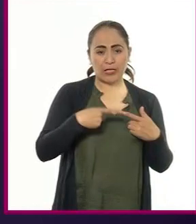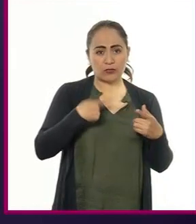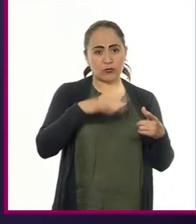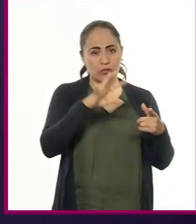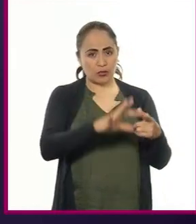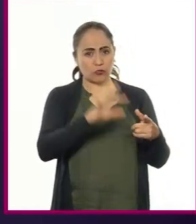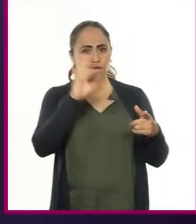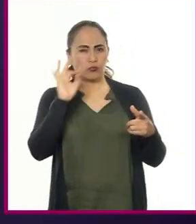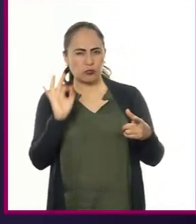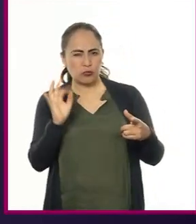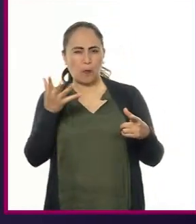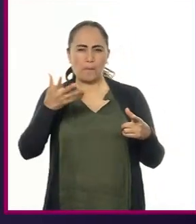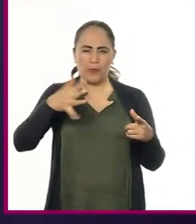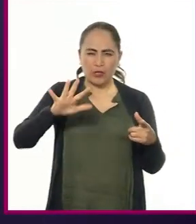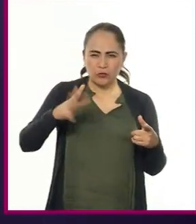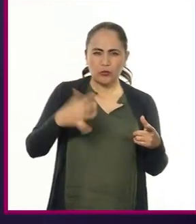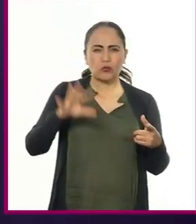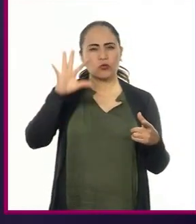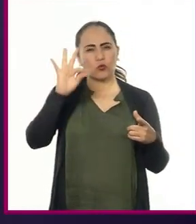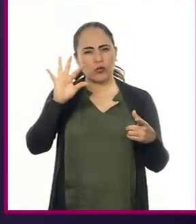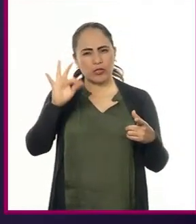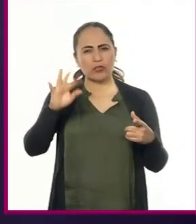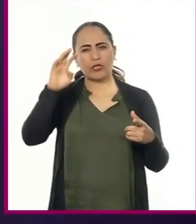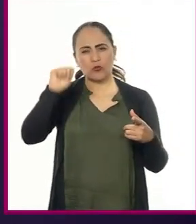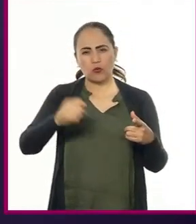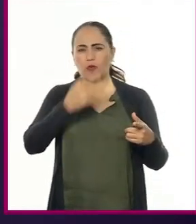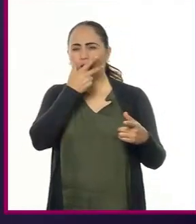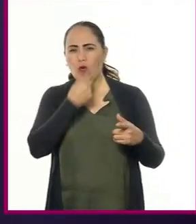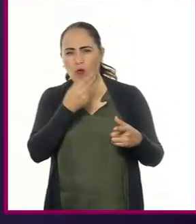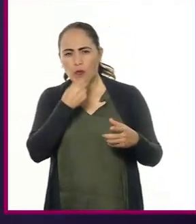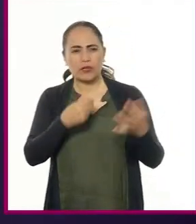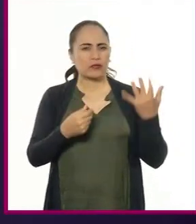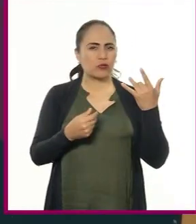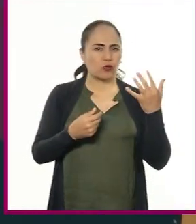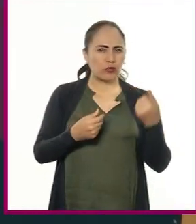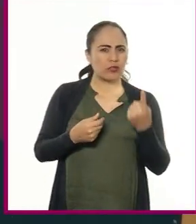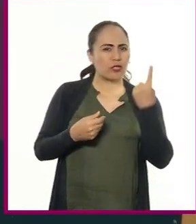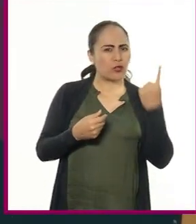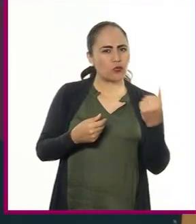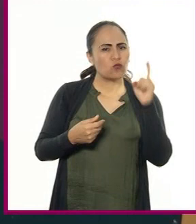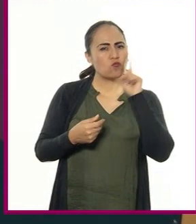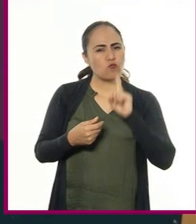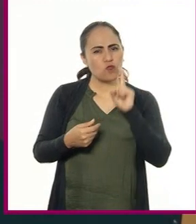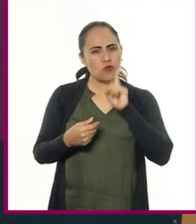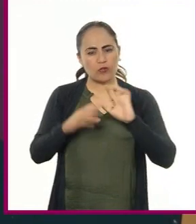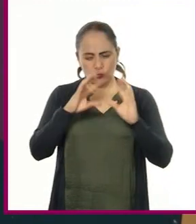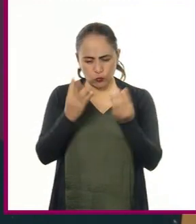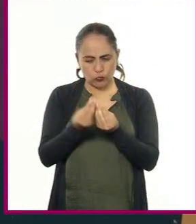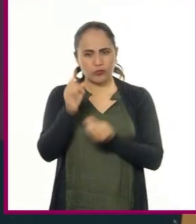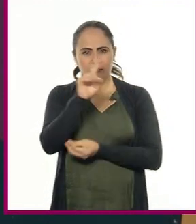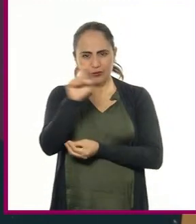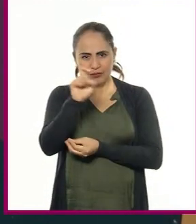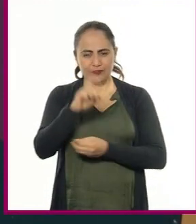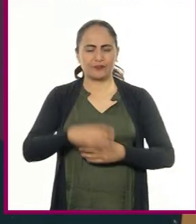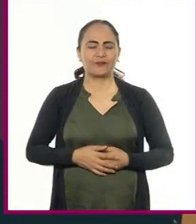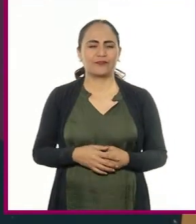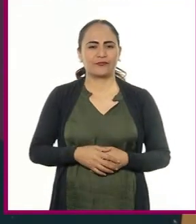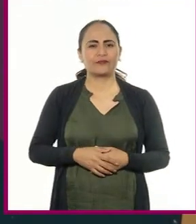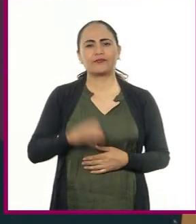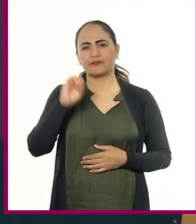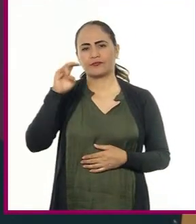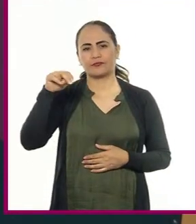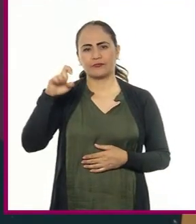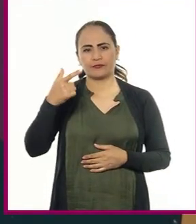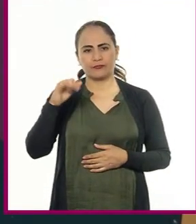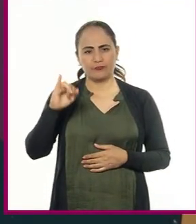hay aproximadamente 49 hombres y 51 mujeres. Otro dato proporcionado por el INEGI